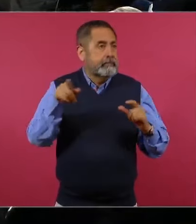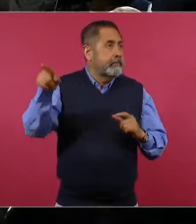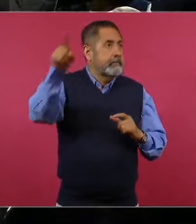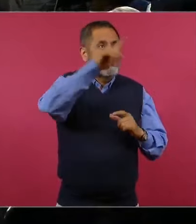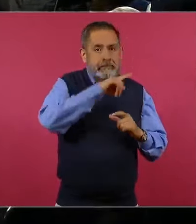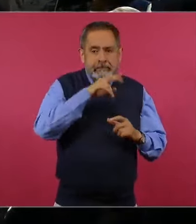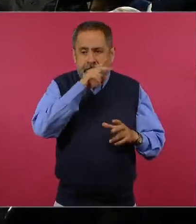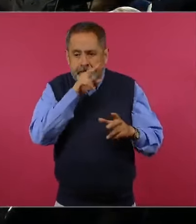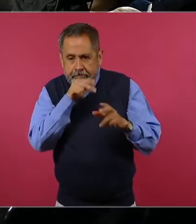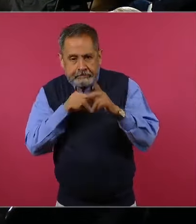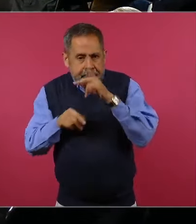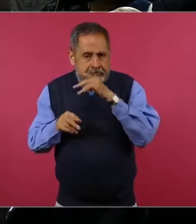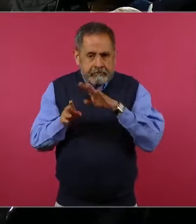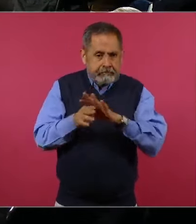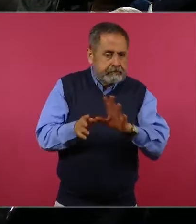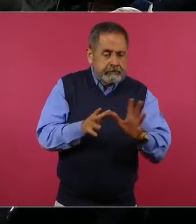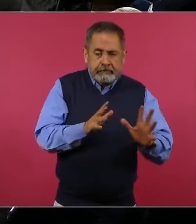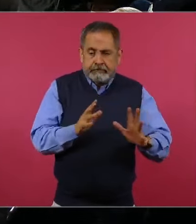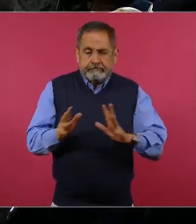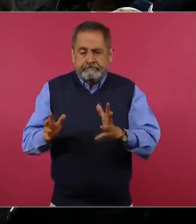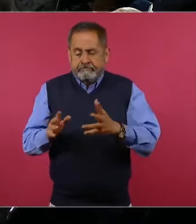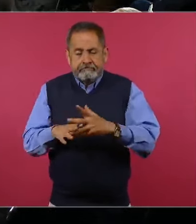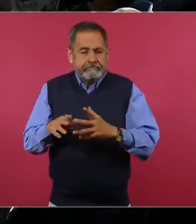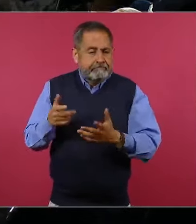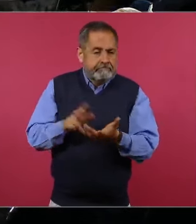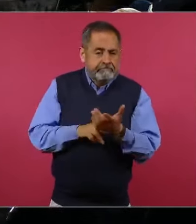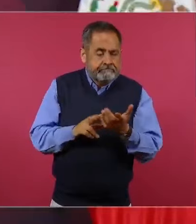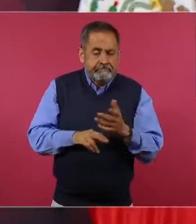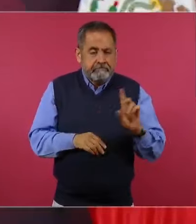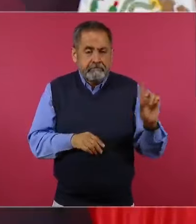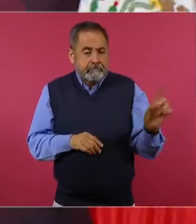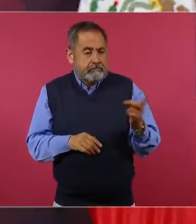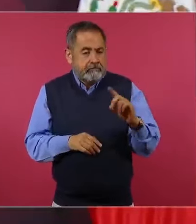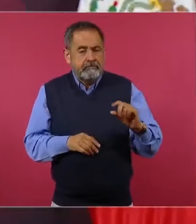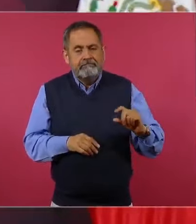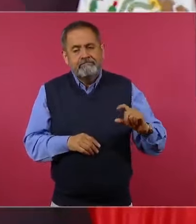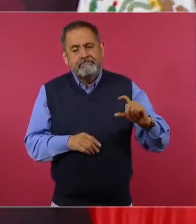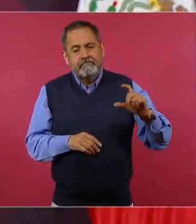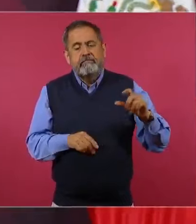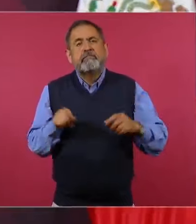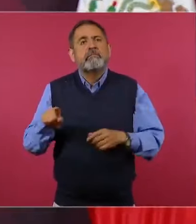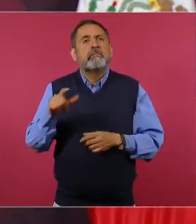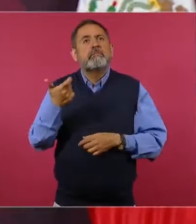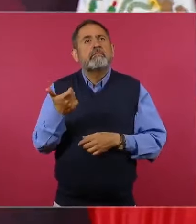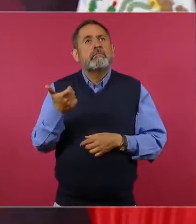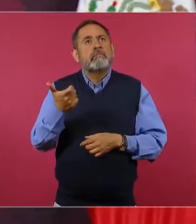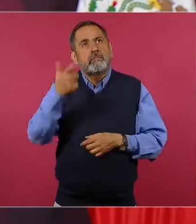nerviosismo, volatilidad. Sí, y subió, llegó hasta